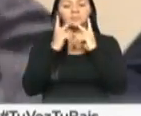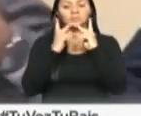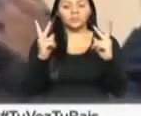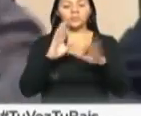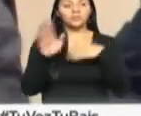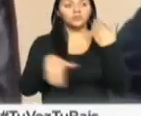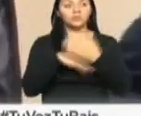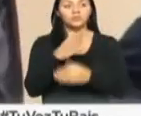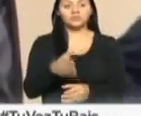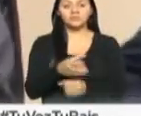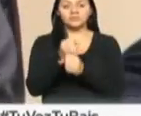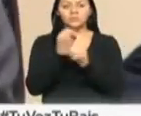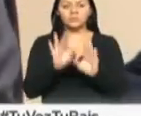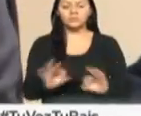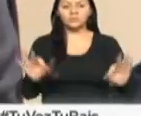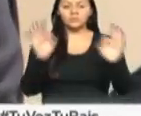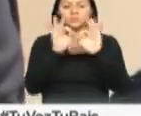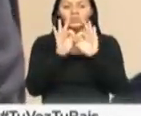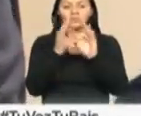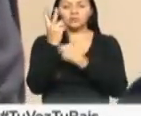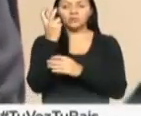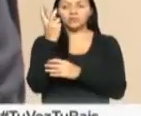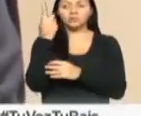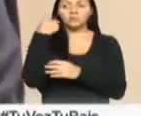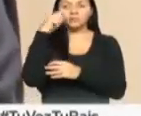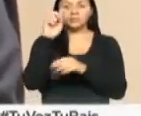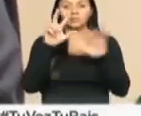la seguridad de los